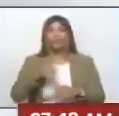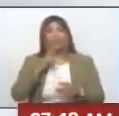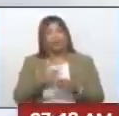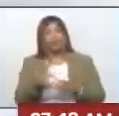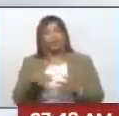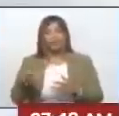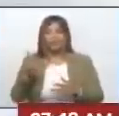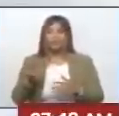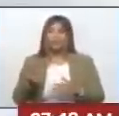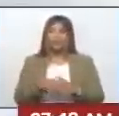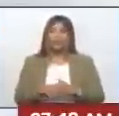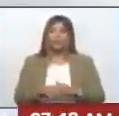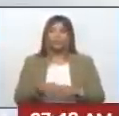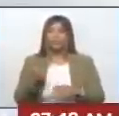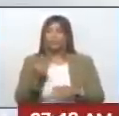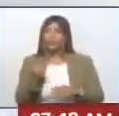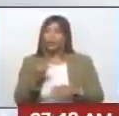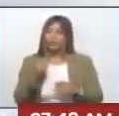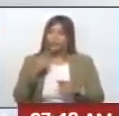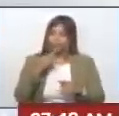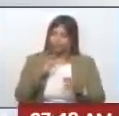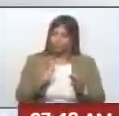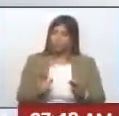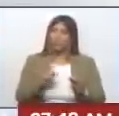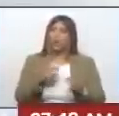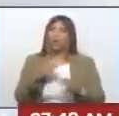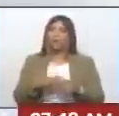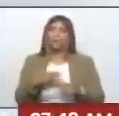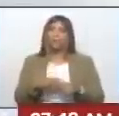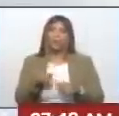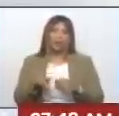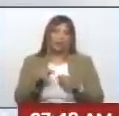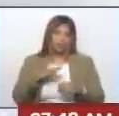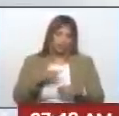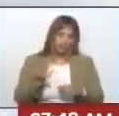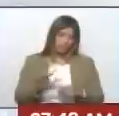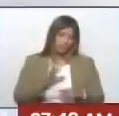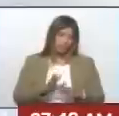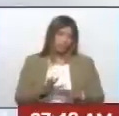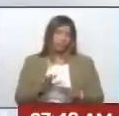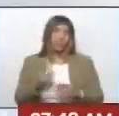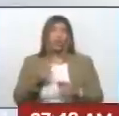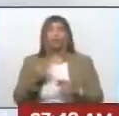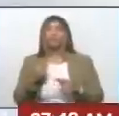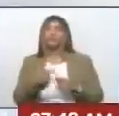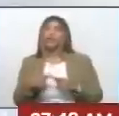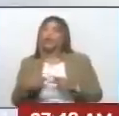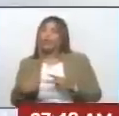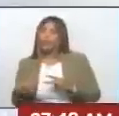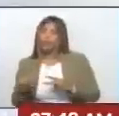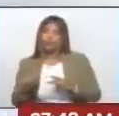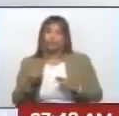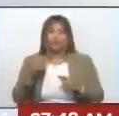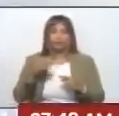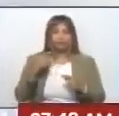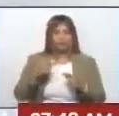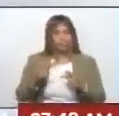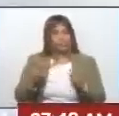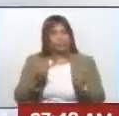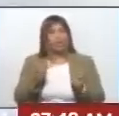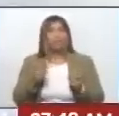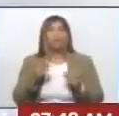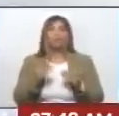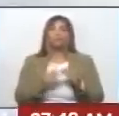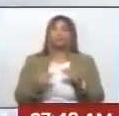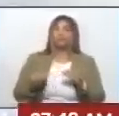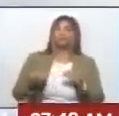Venezuela, no solo por razones petroleras, que lo es, sino por muchas otras razones, tiene un gran